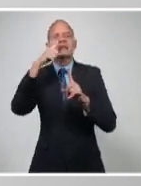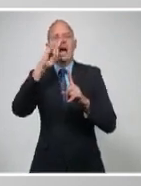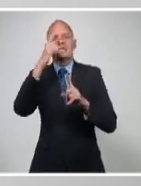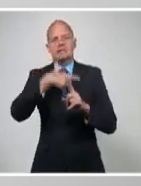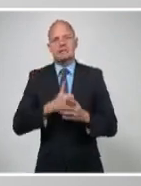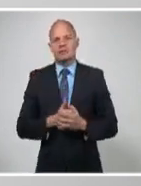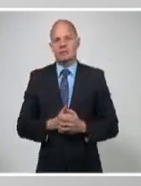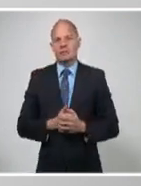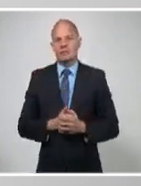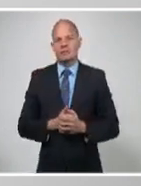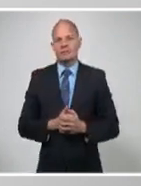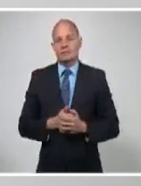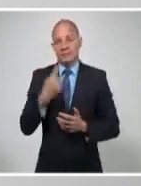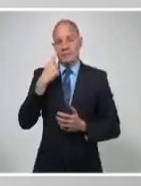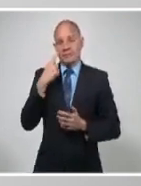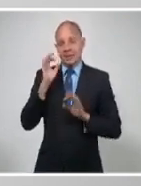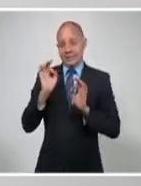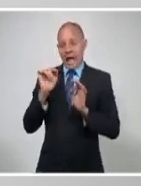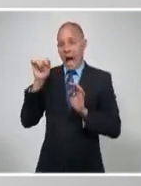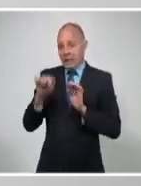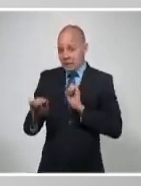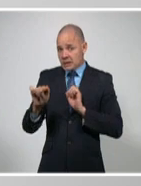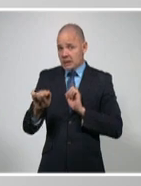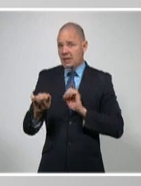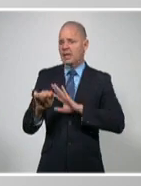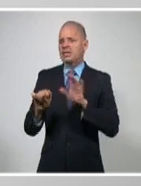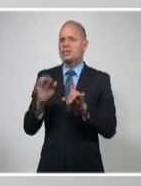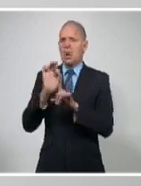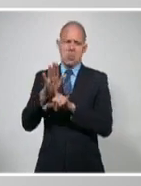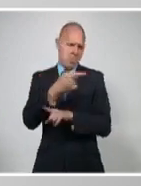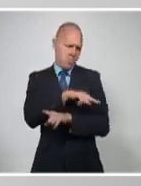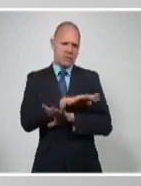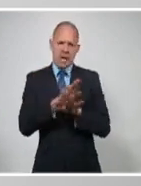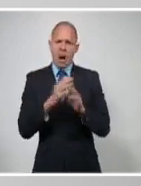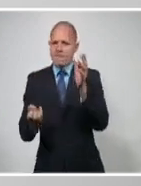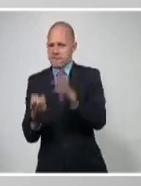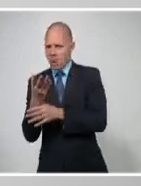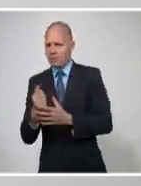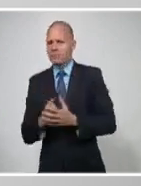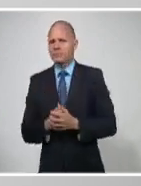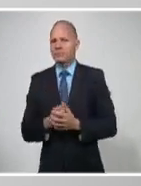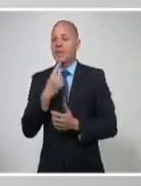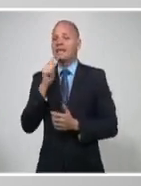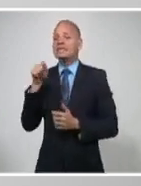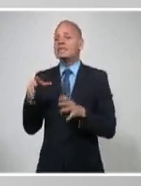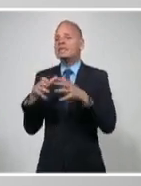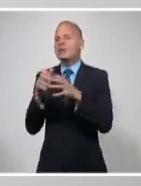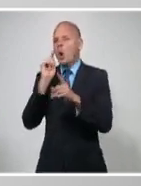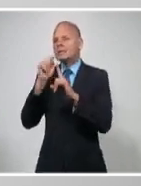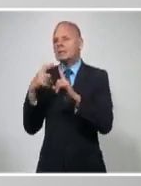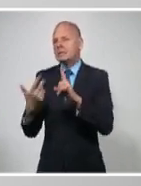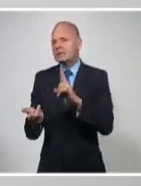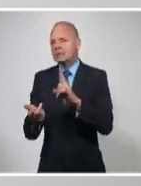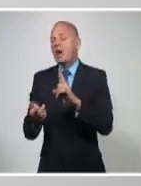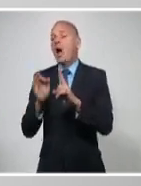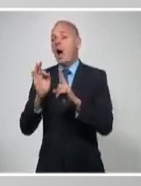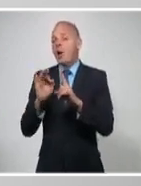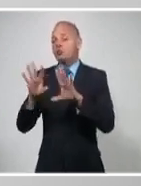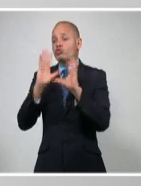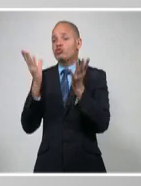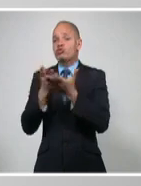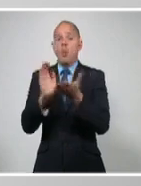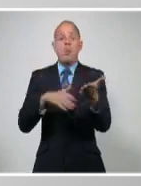el momento de este chat estaba en proceso de creación, en los próximos días. Pero nos dicen que los propósitos son recopilar propuestas